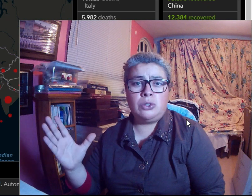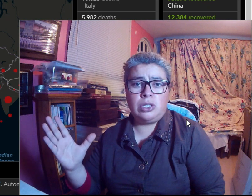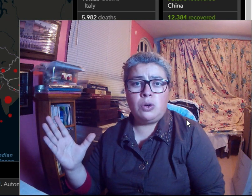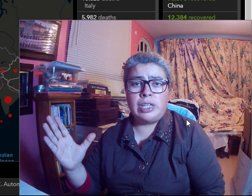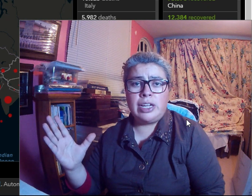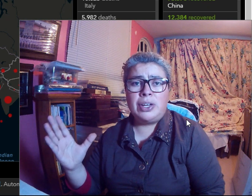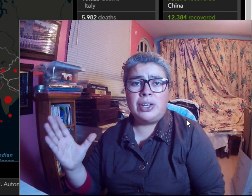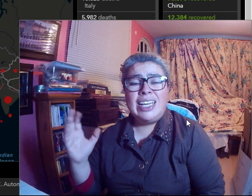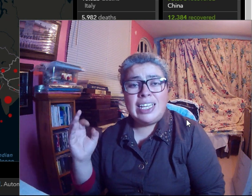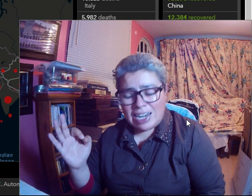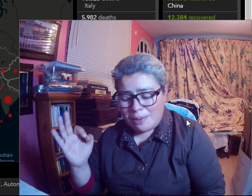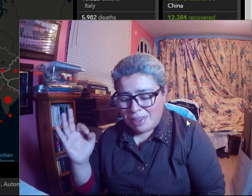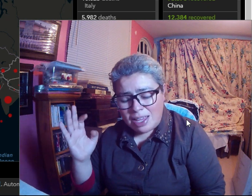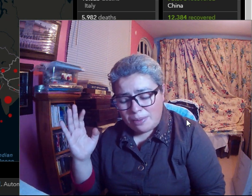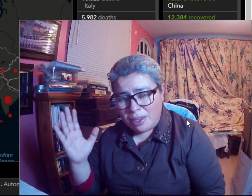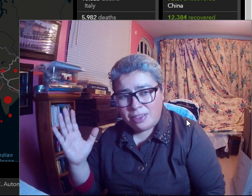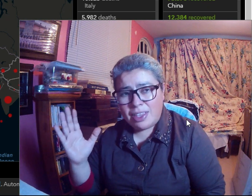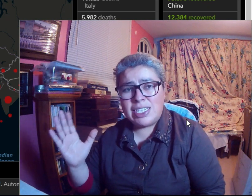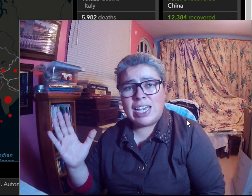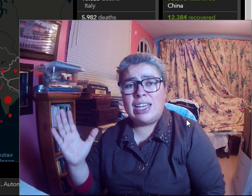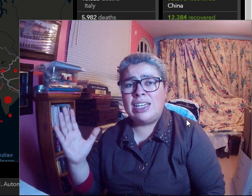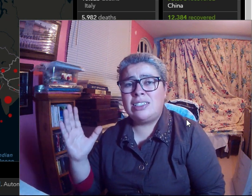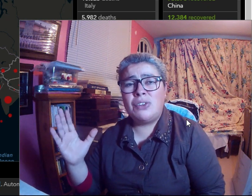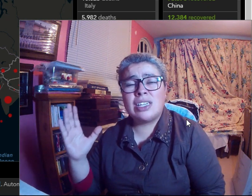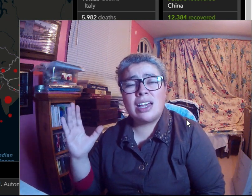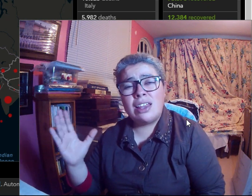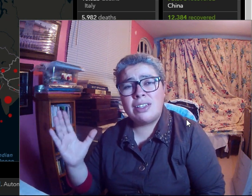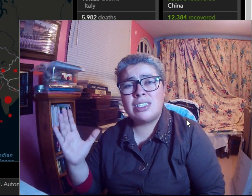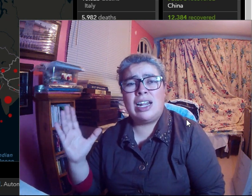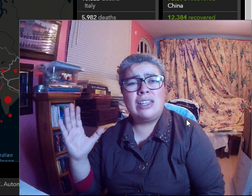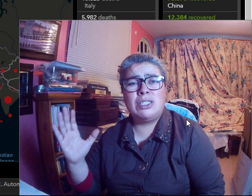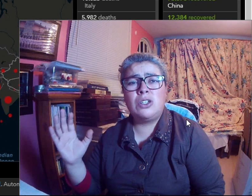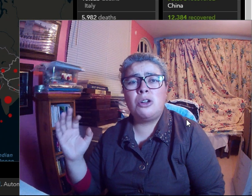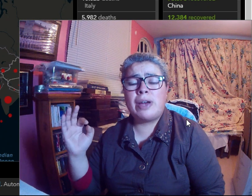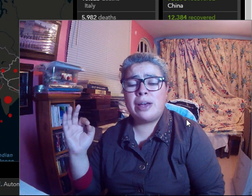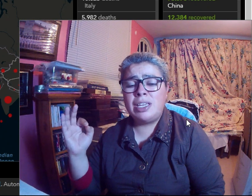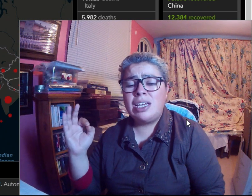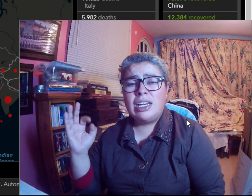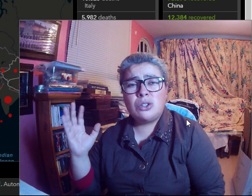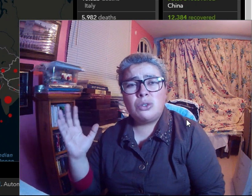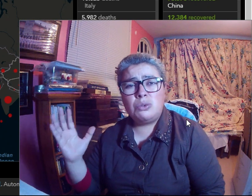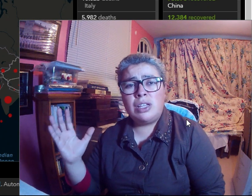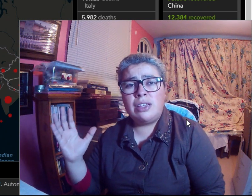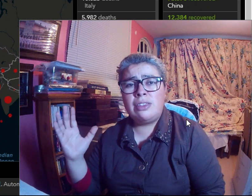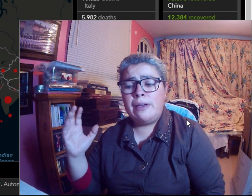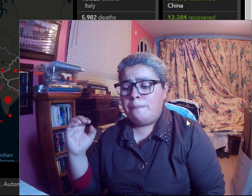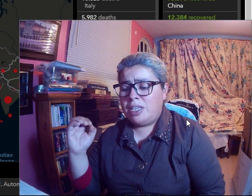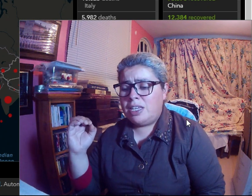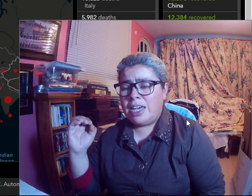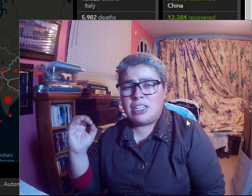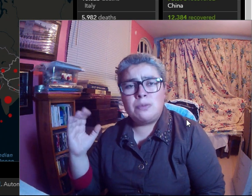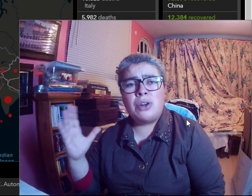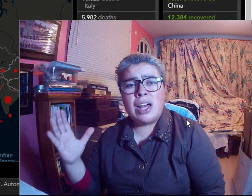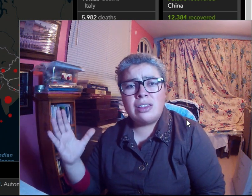664.924 casos en contagio. Y lamentablemente ya en cifras que cada vez que las menciono para mí es contundente,